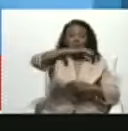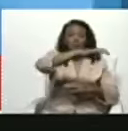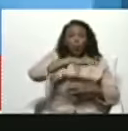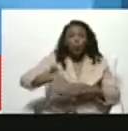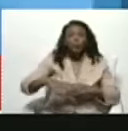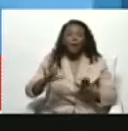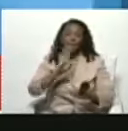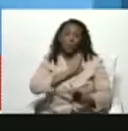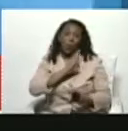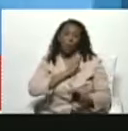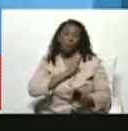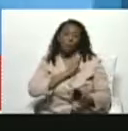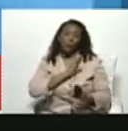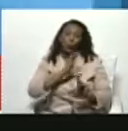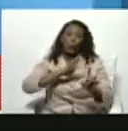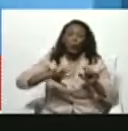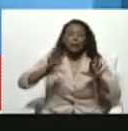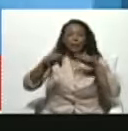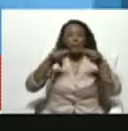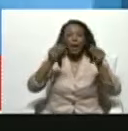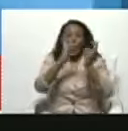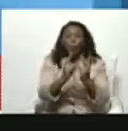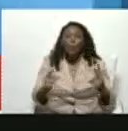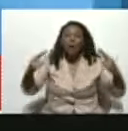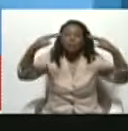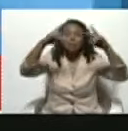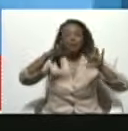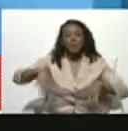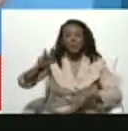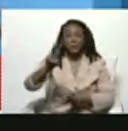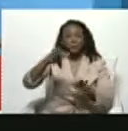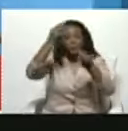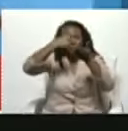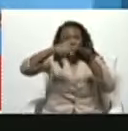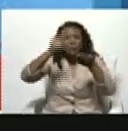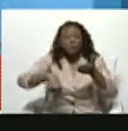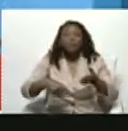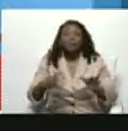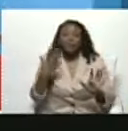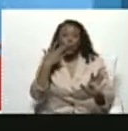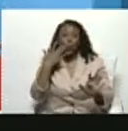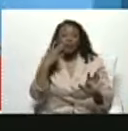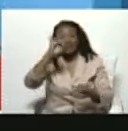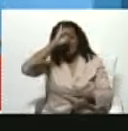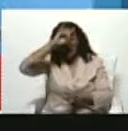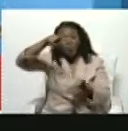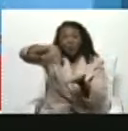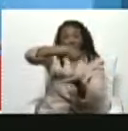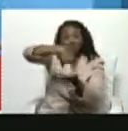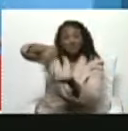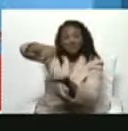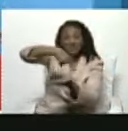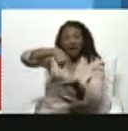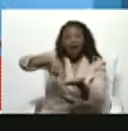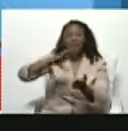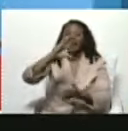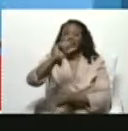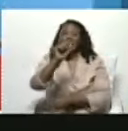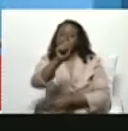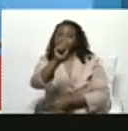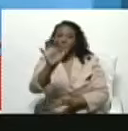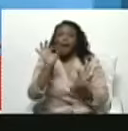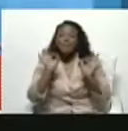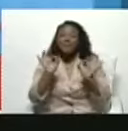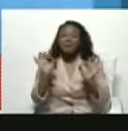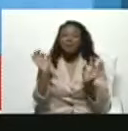es patrimonio inmaterial y cultural de la humanidad. Estamos hablando de la cofradía Diablos Danzantes de Cata. Bienvenidos